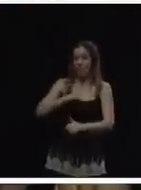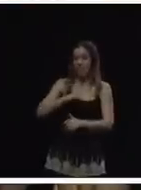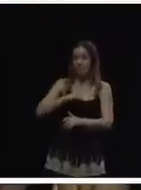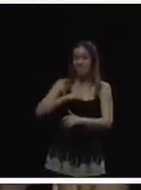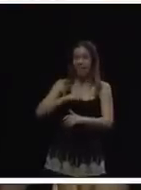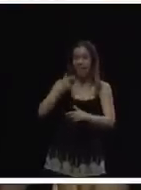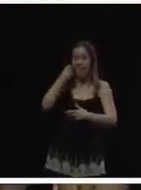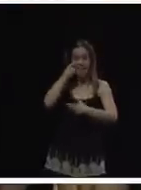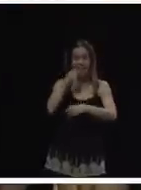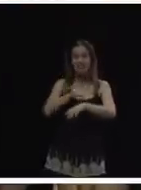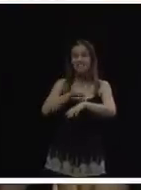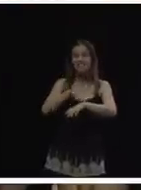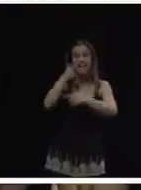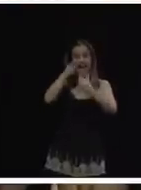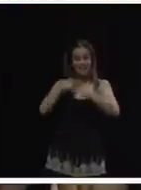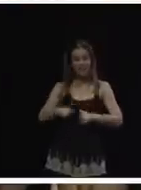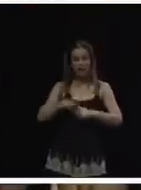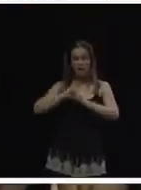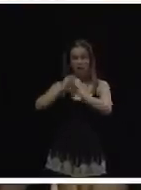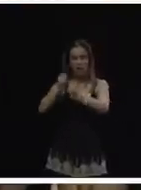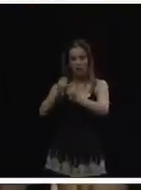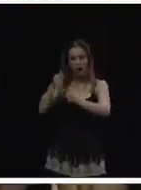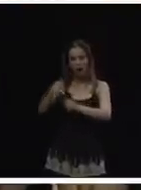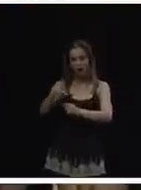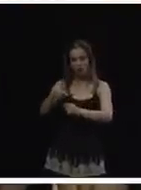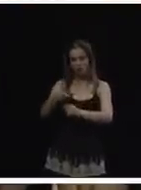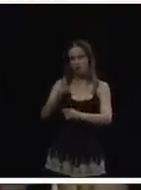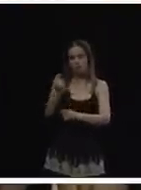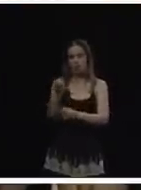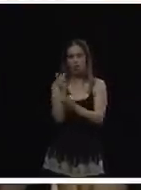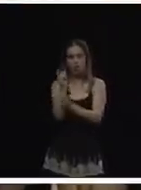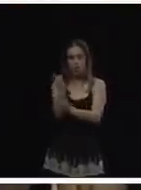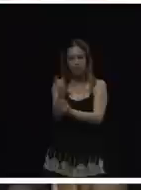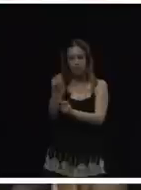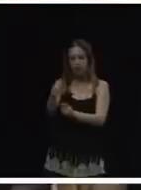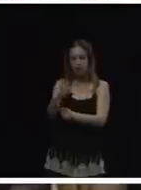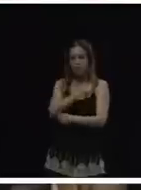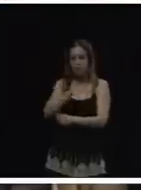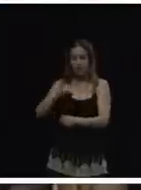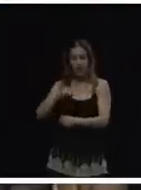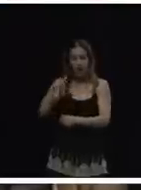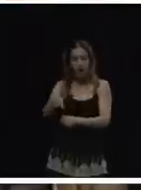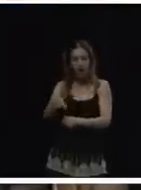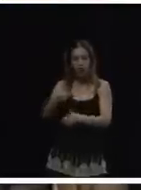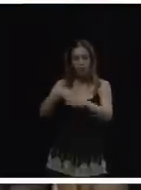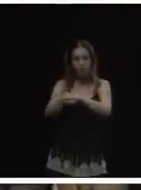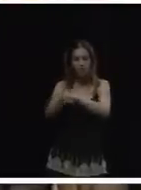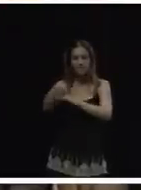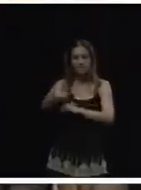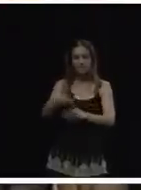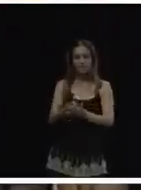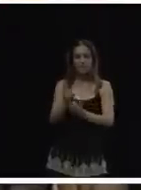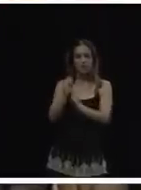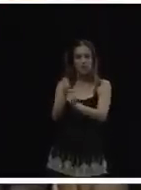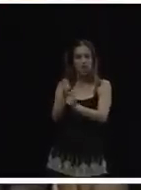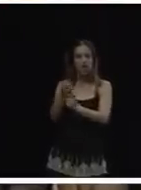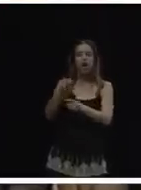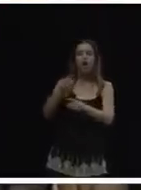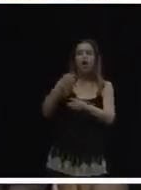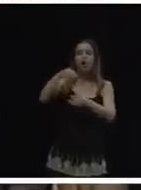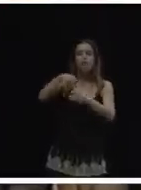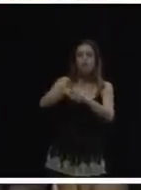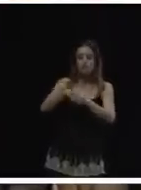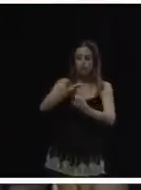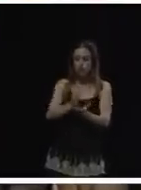a fondos buitres, que da fondos públicos a su hermano, a un familiar, en lo